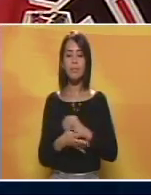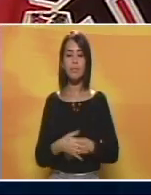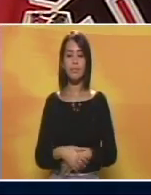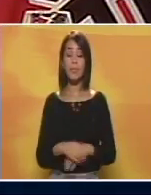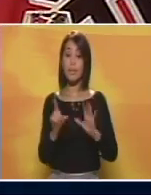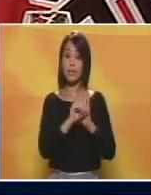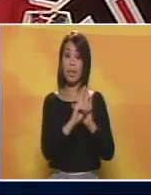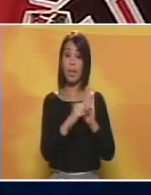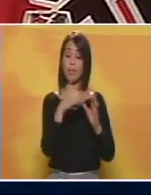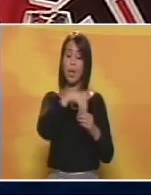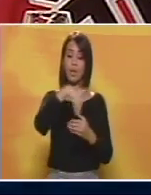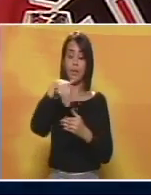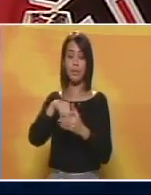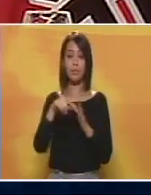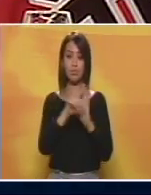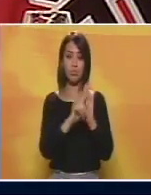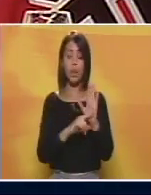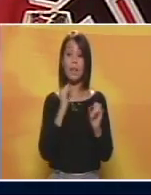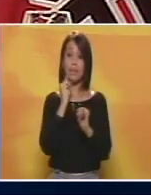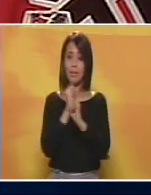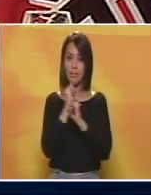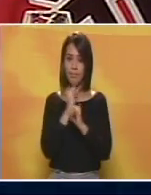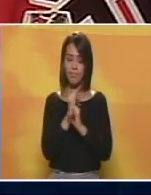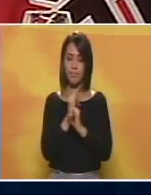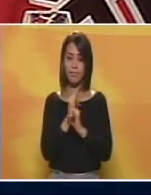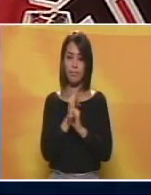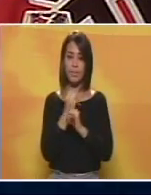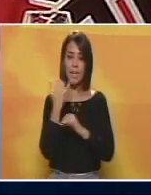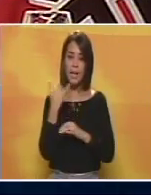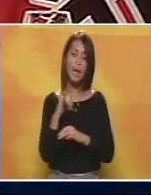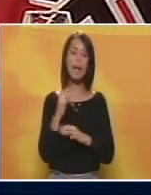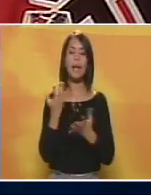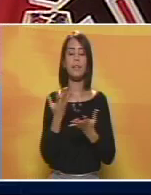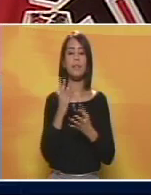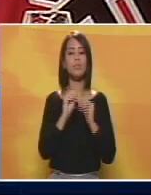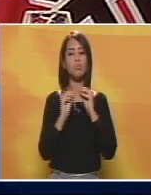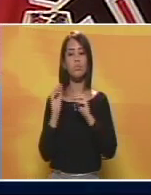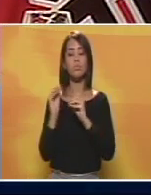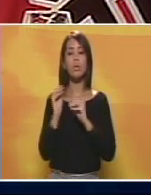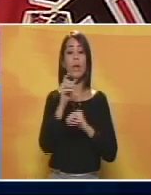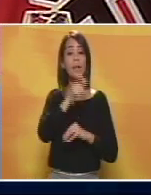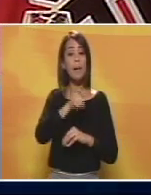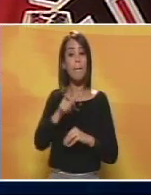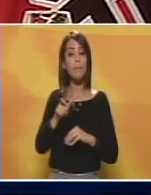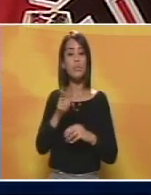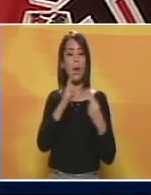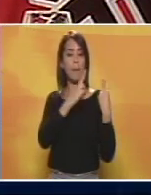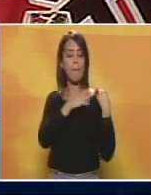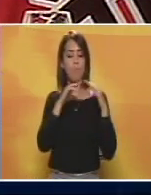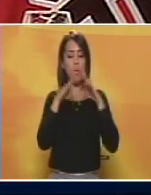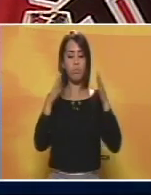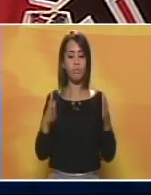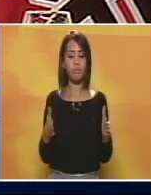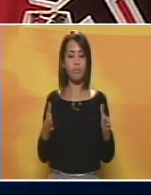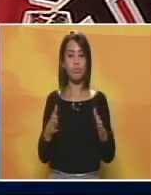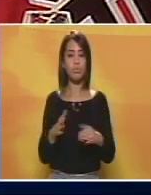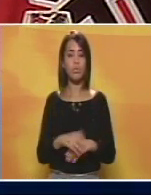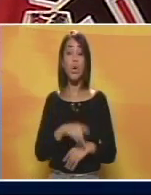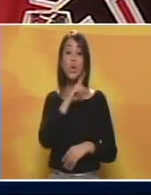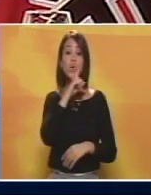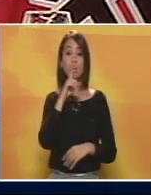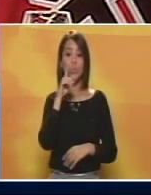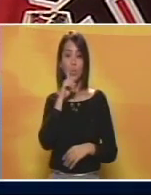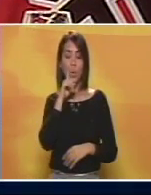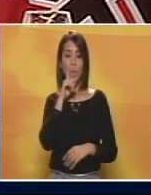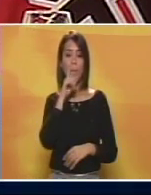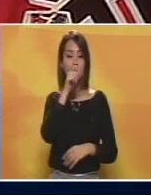Gaceta Electoral Digital es la notificación de los miembros de mesa, es decir, las personas, los